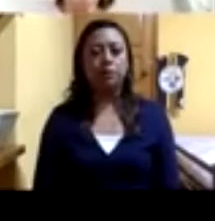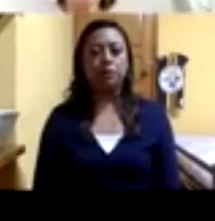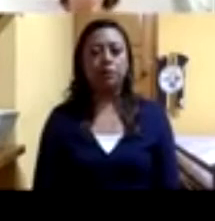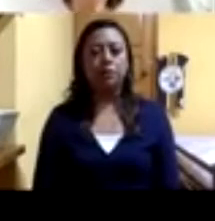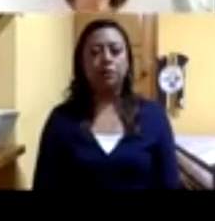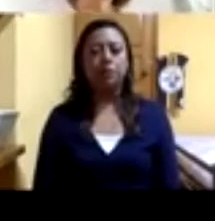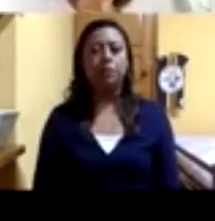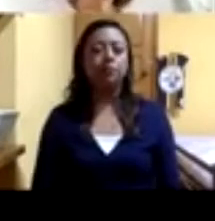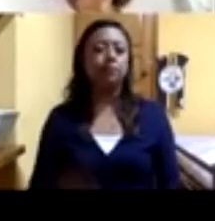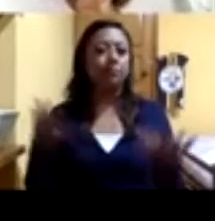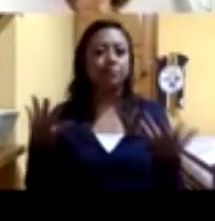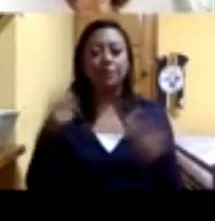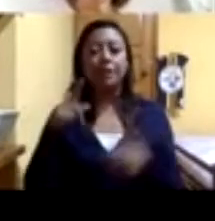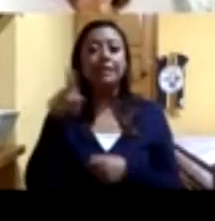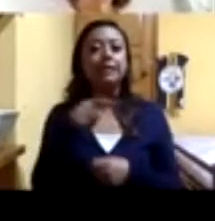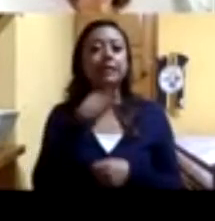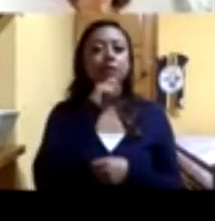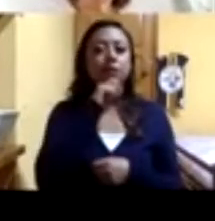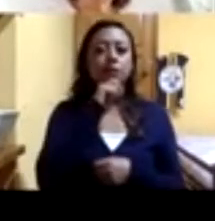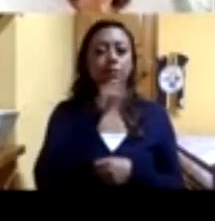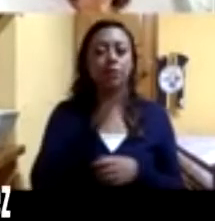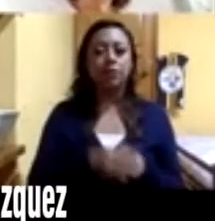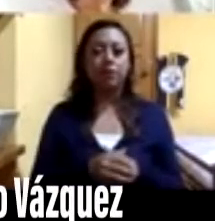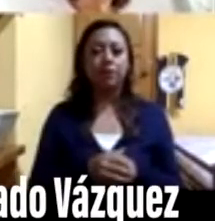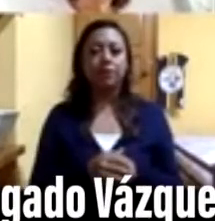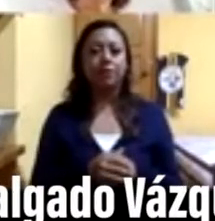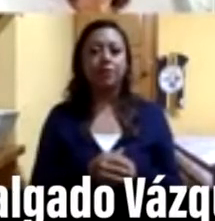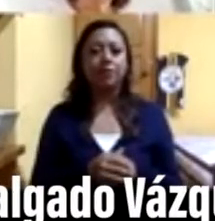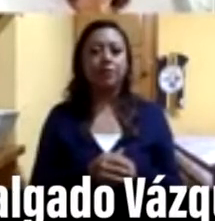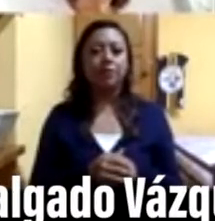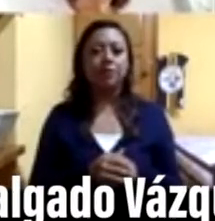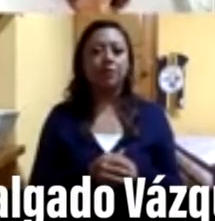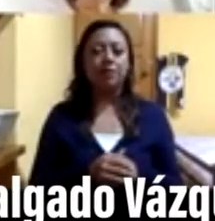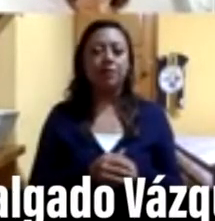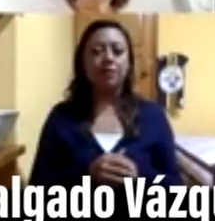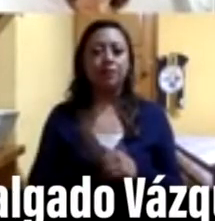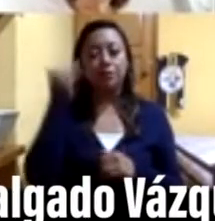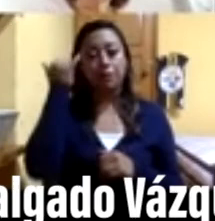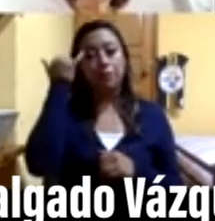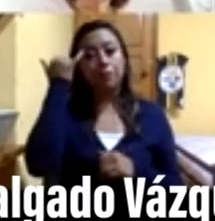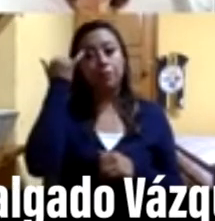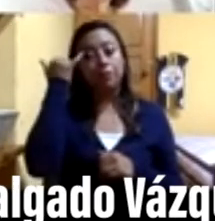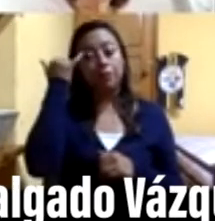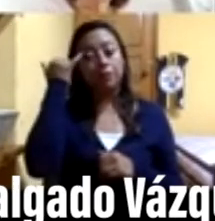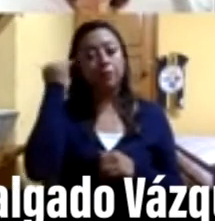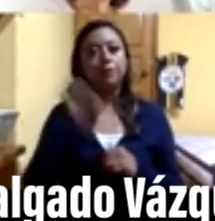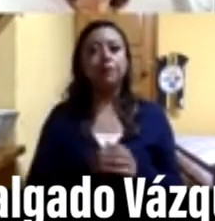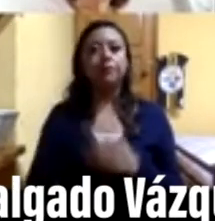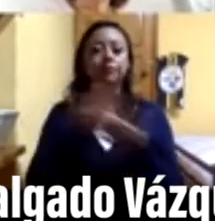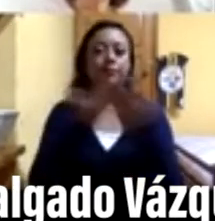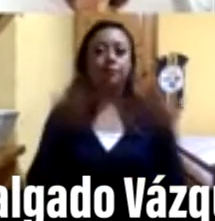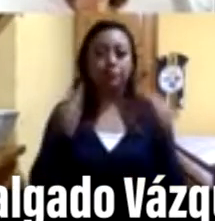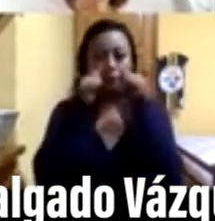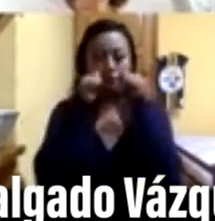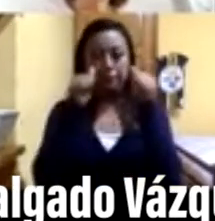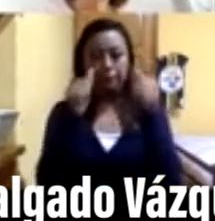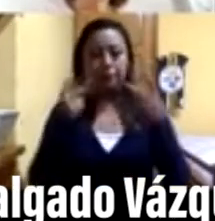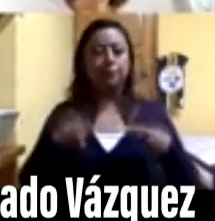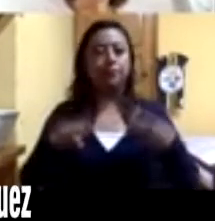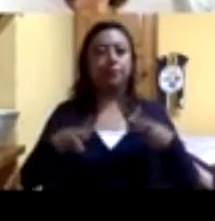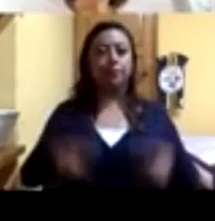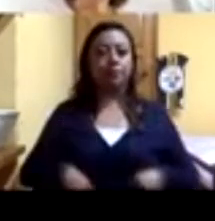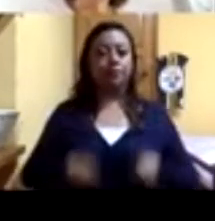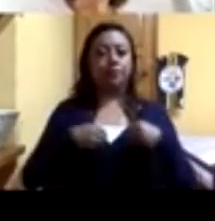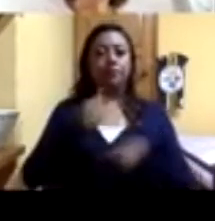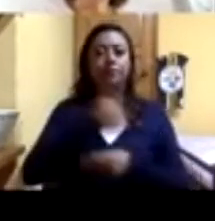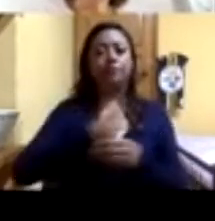Está inhabilitado, Ricardo. Para poder atender a la ciudadanía y que accedan